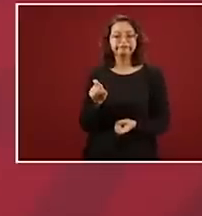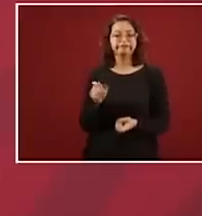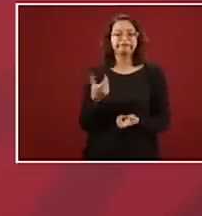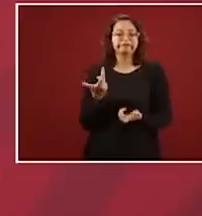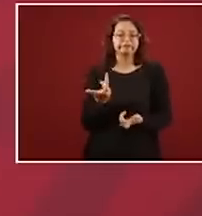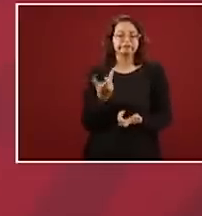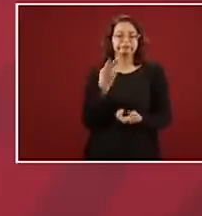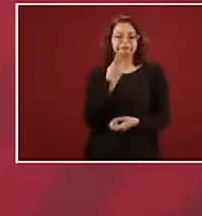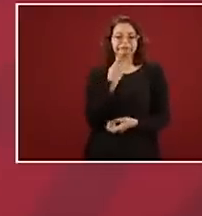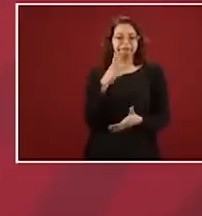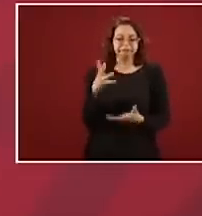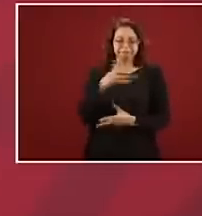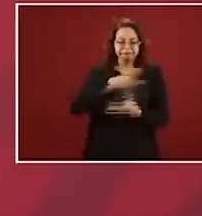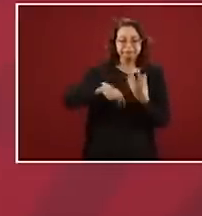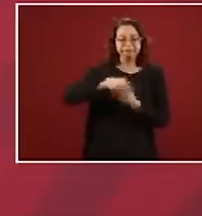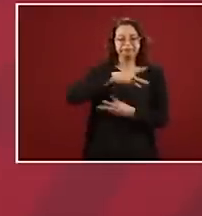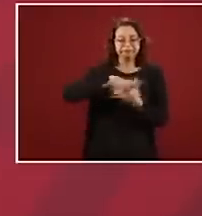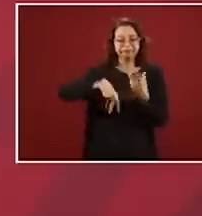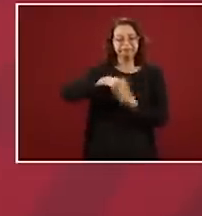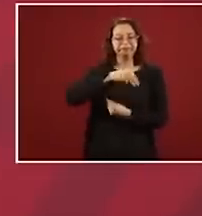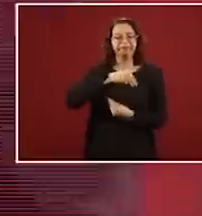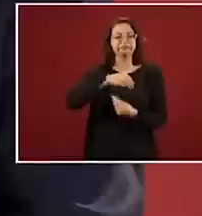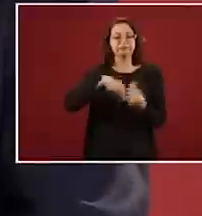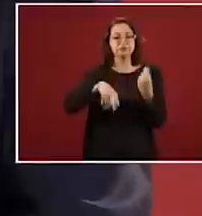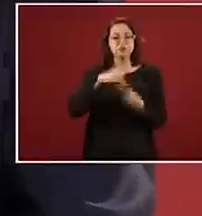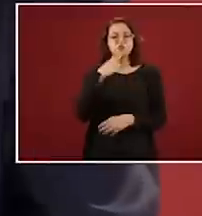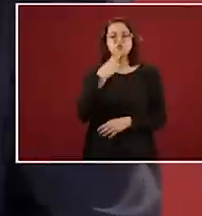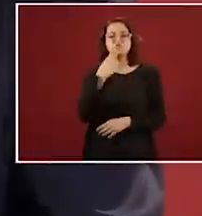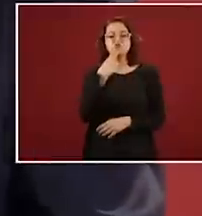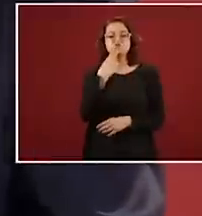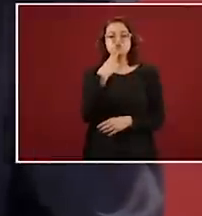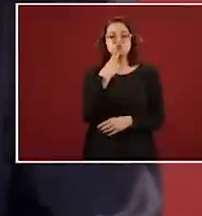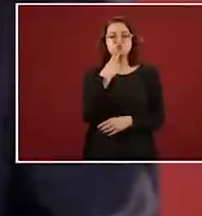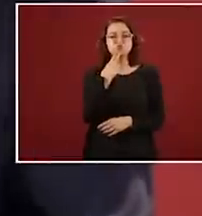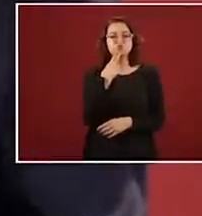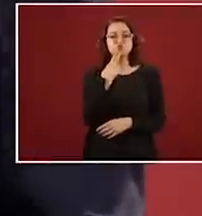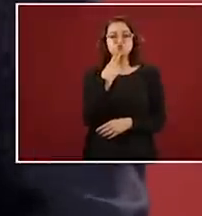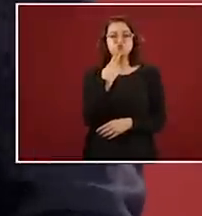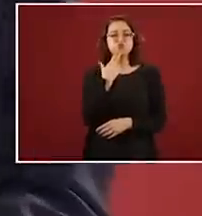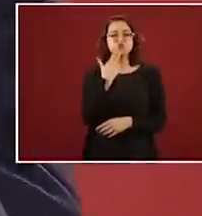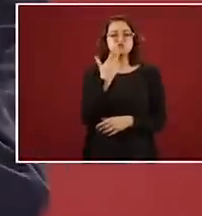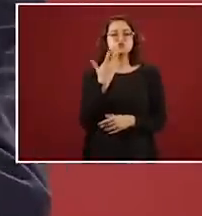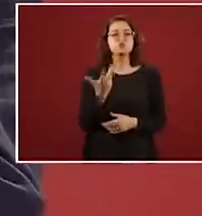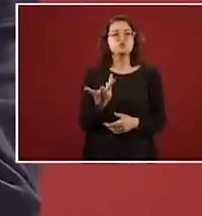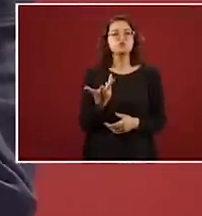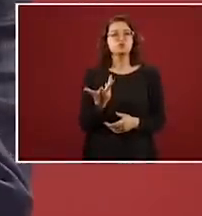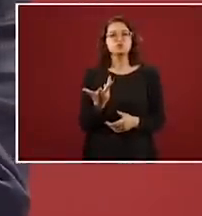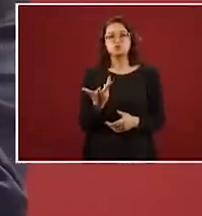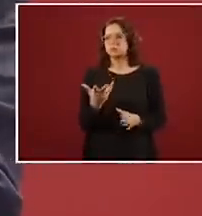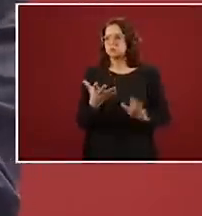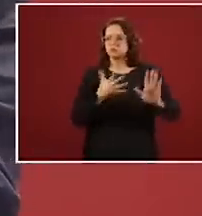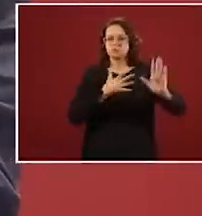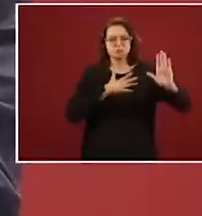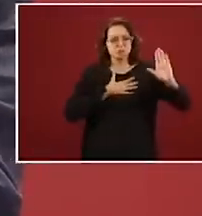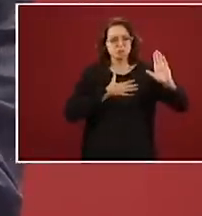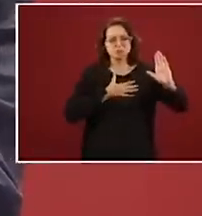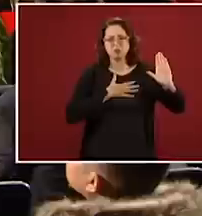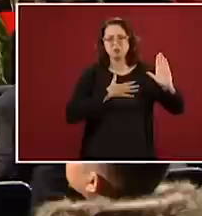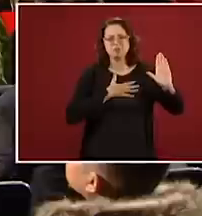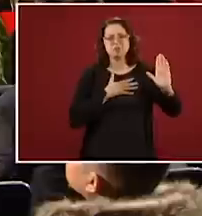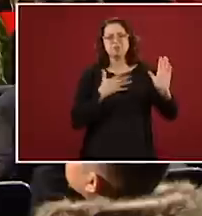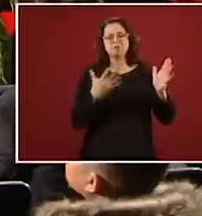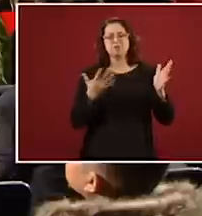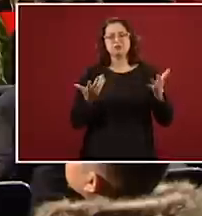se va a utilizar. Incluso hasta podríamos hacer el compromiso con ellos